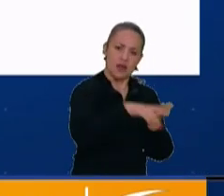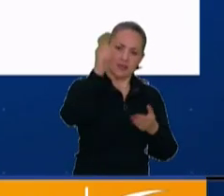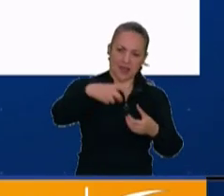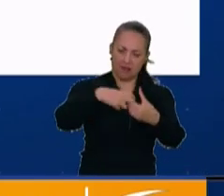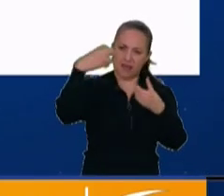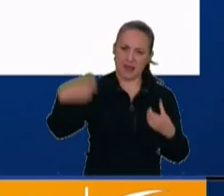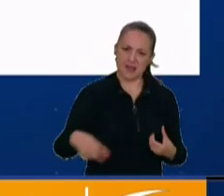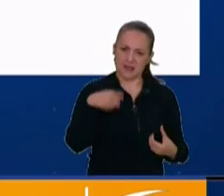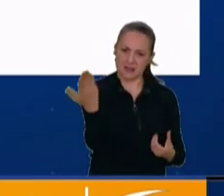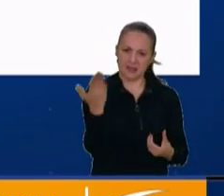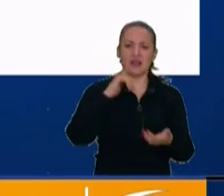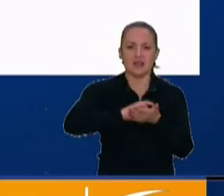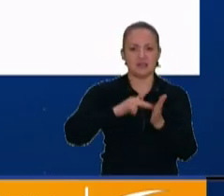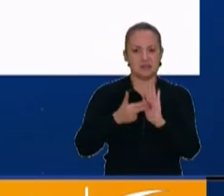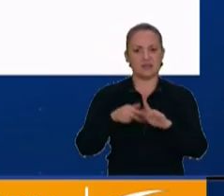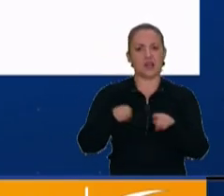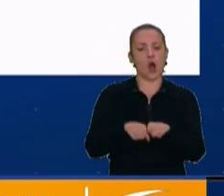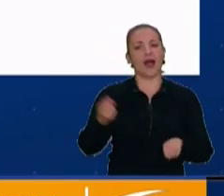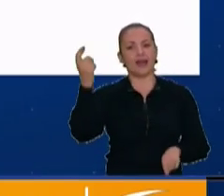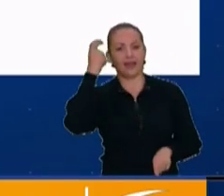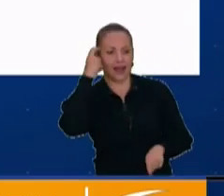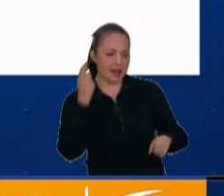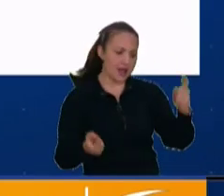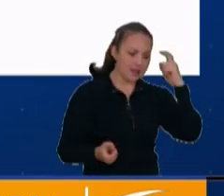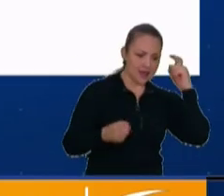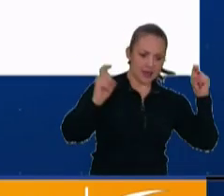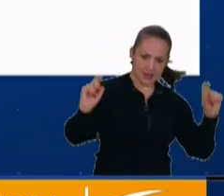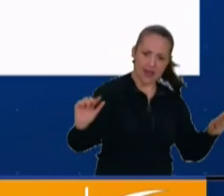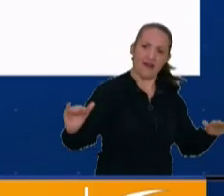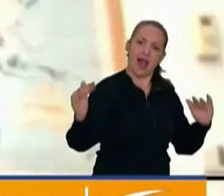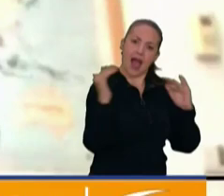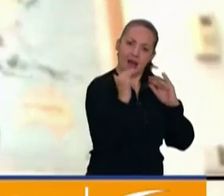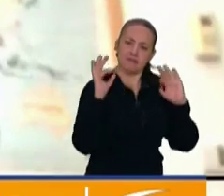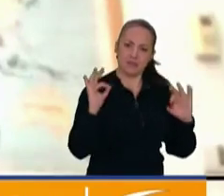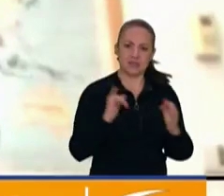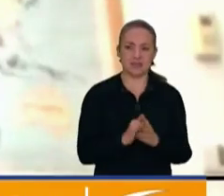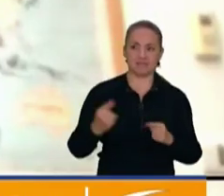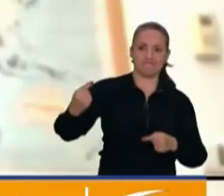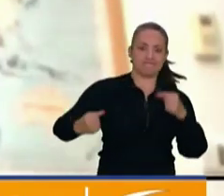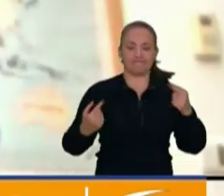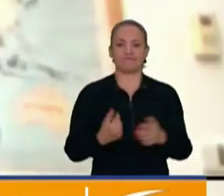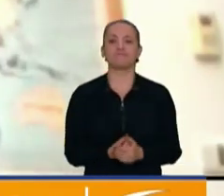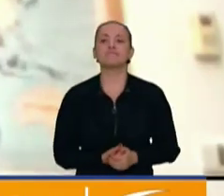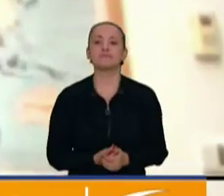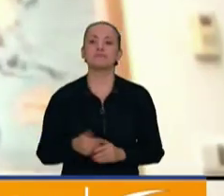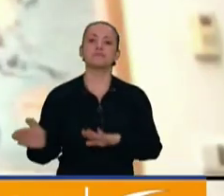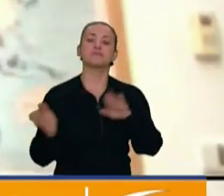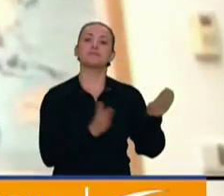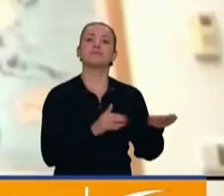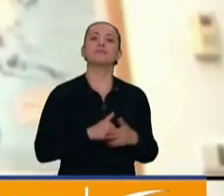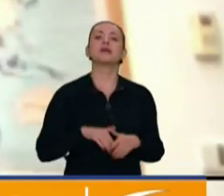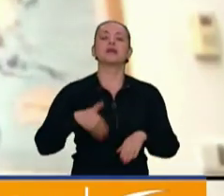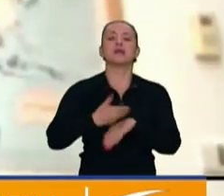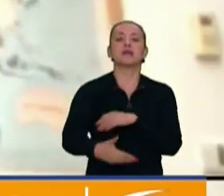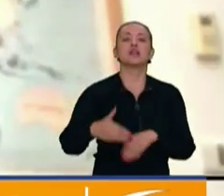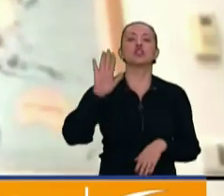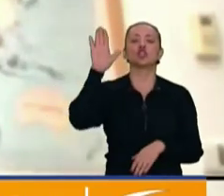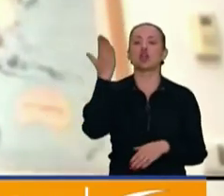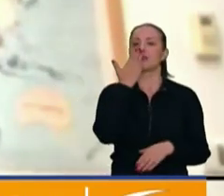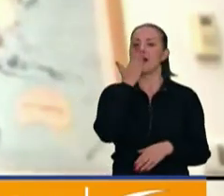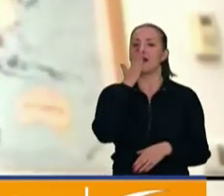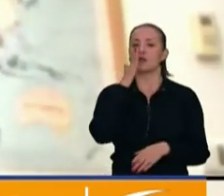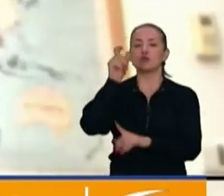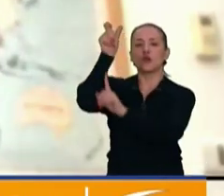irse. La inteligencia se enfrenta con inteligencia. Hay estados en juego. Horas después, en una rueda de prensa desde Jerusalén,